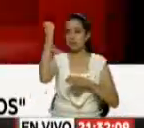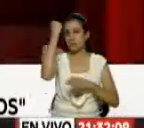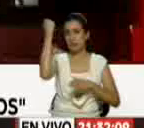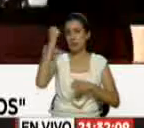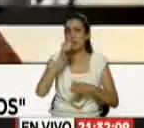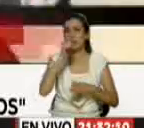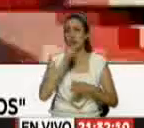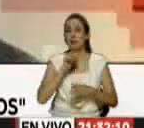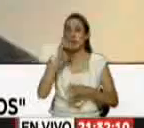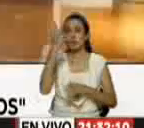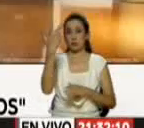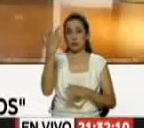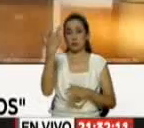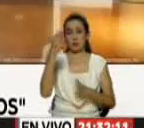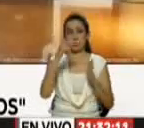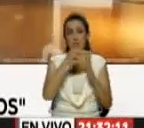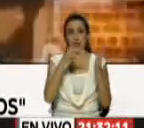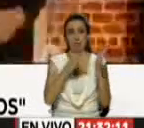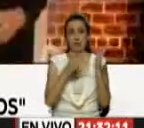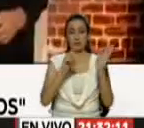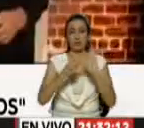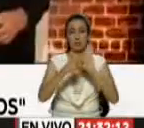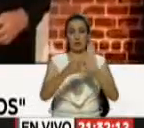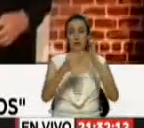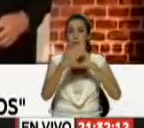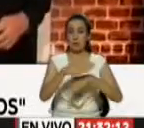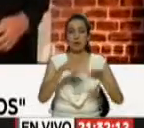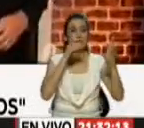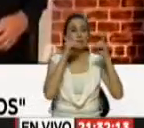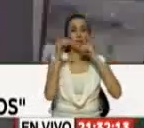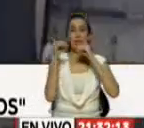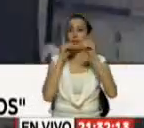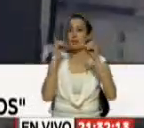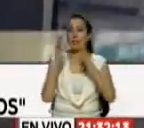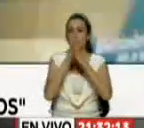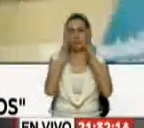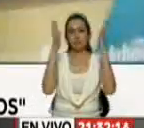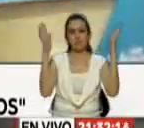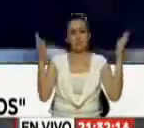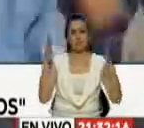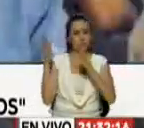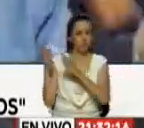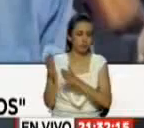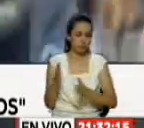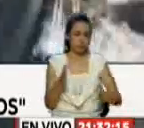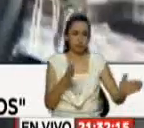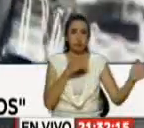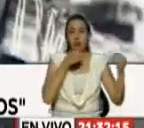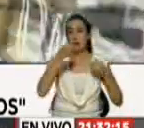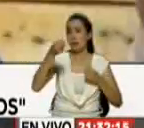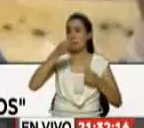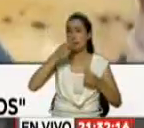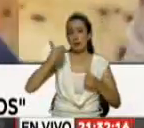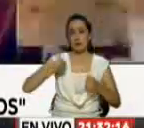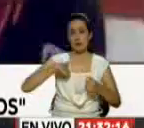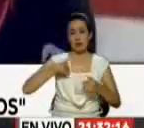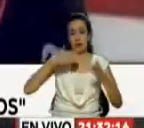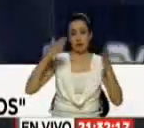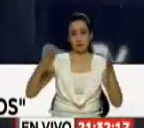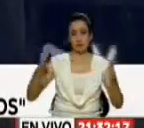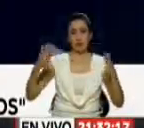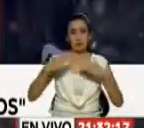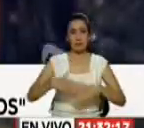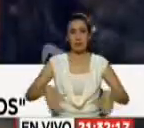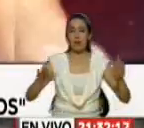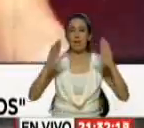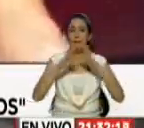Reservados, 13 capítulos en los cuales se presenta un diálogo entre periodistas de gran trayectoria en Ecuador y el conductor y periodista argentino Carlos Montero.